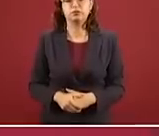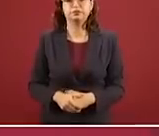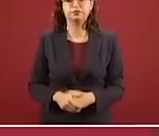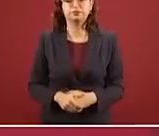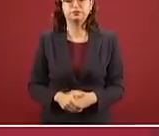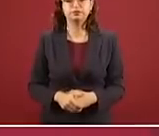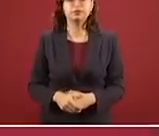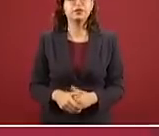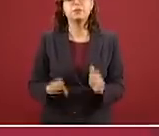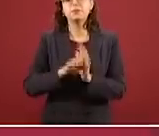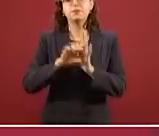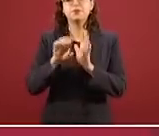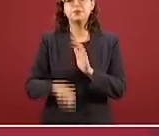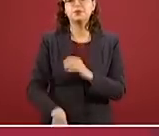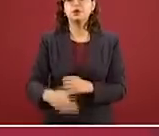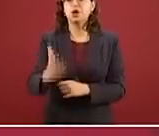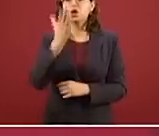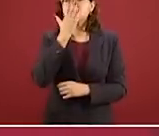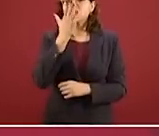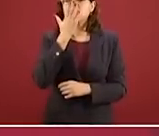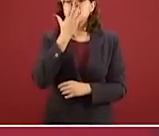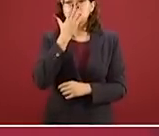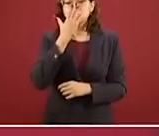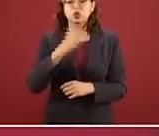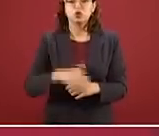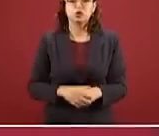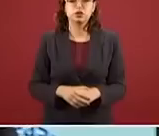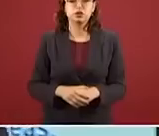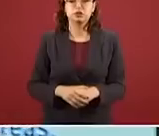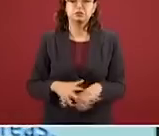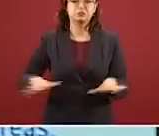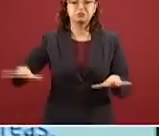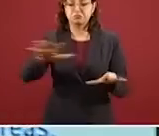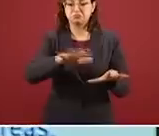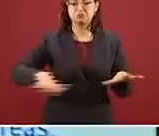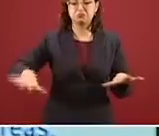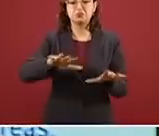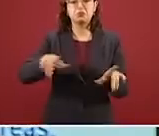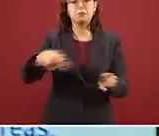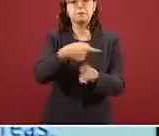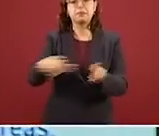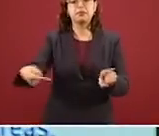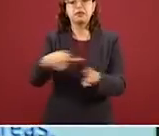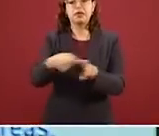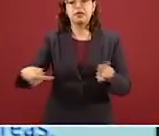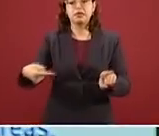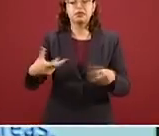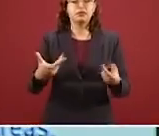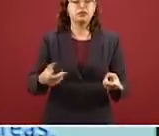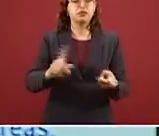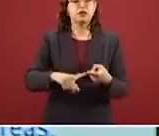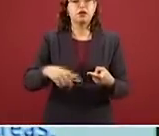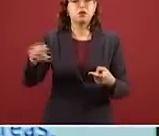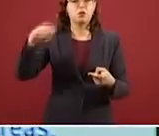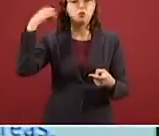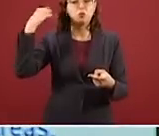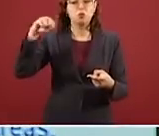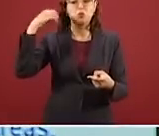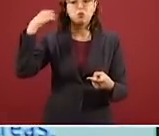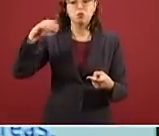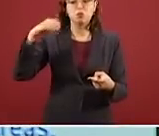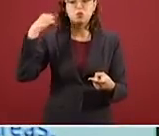En Sonora, la mitad del territorio. En Oaxaca,